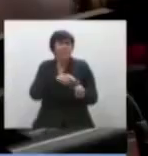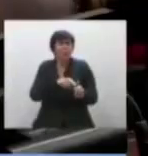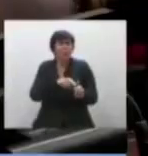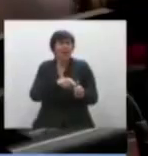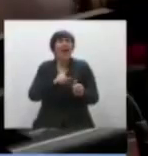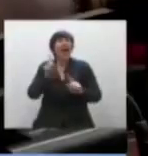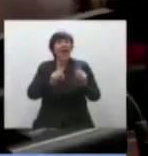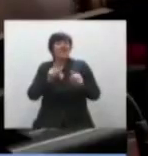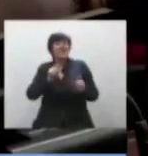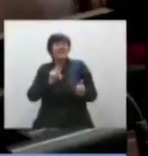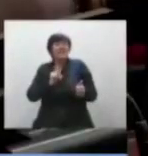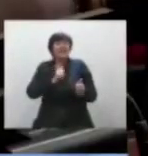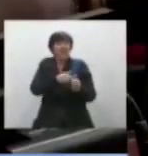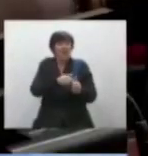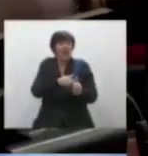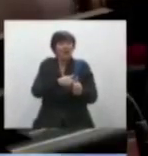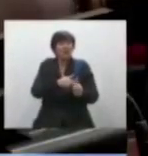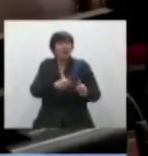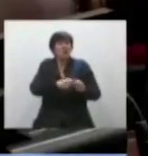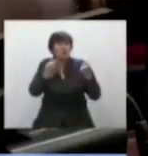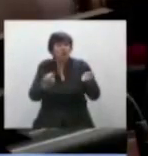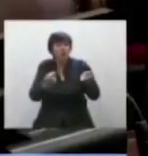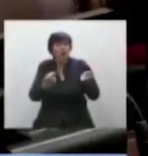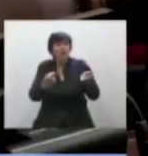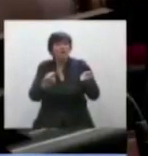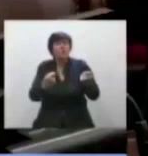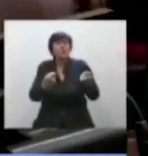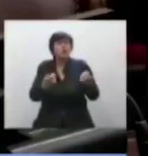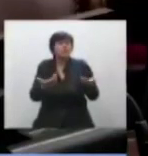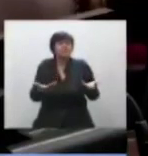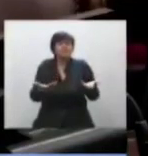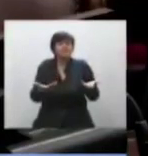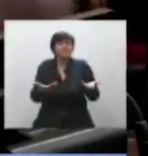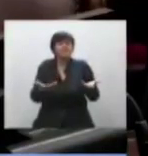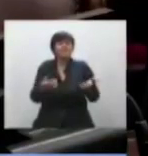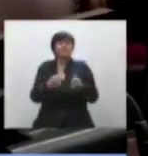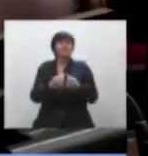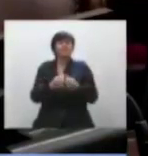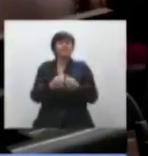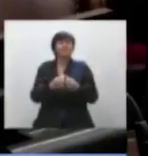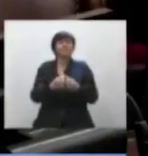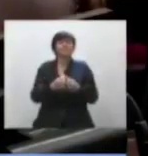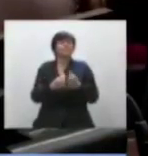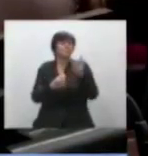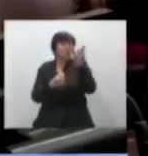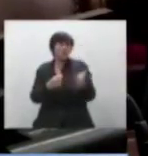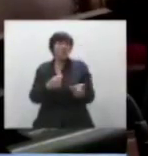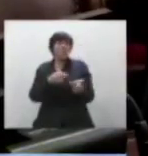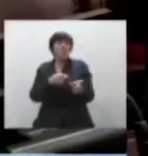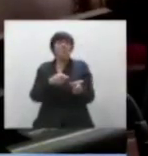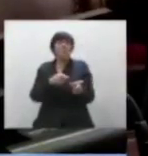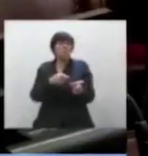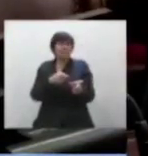Entonces, no son ciudadanos cualquiera, son senadores de la nación que además conjugan mal los verbos. Pero que lo digo, una